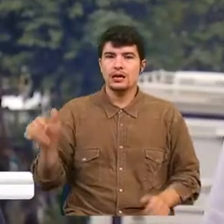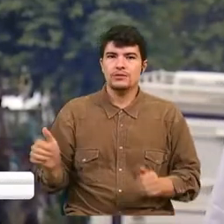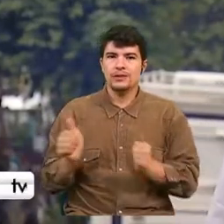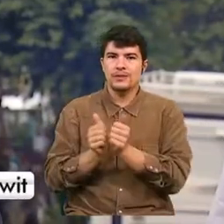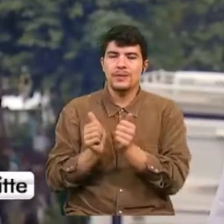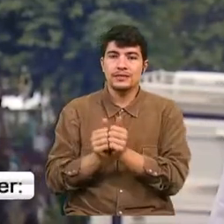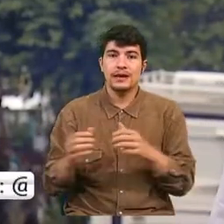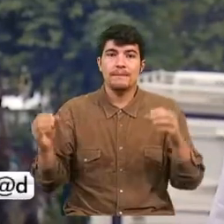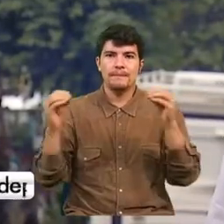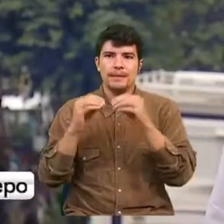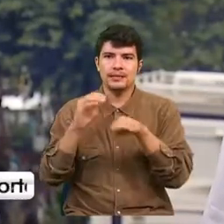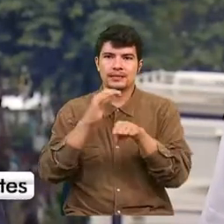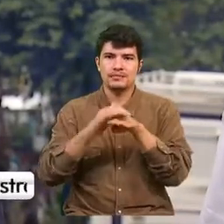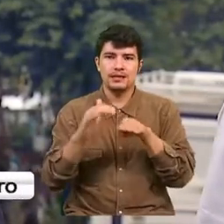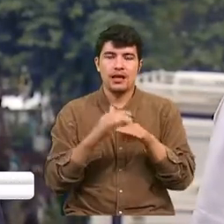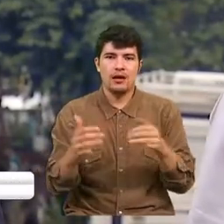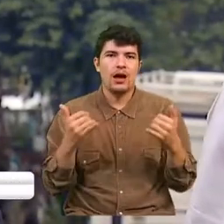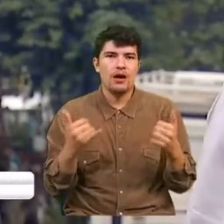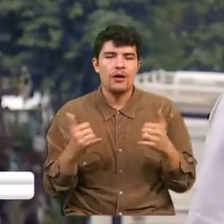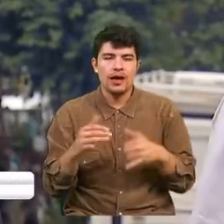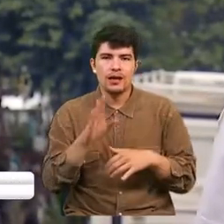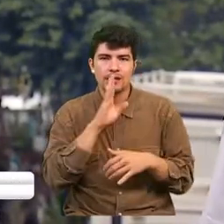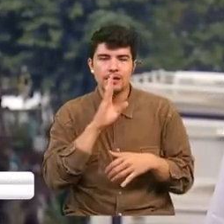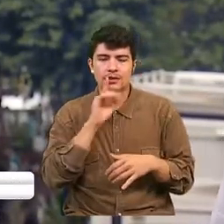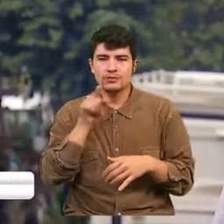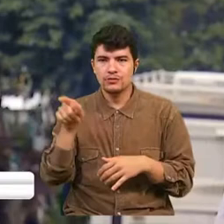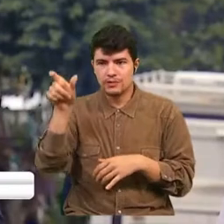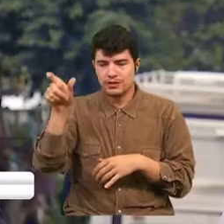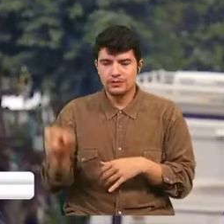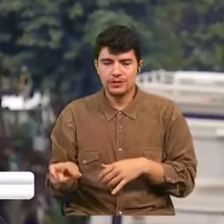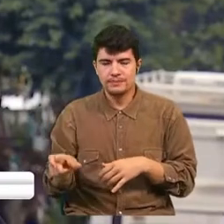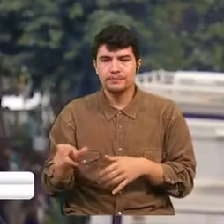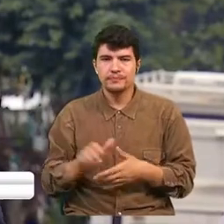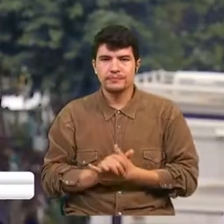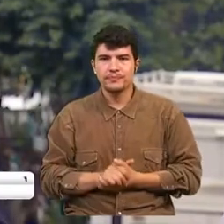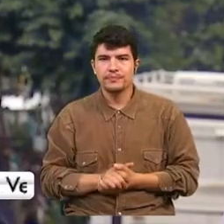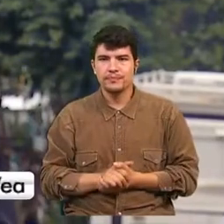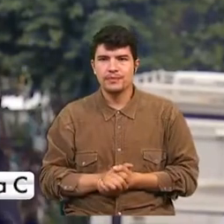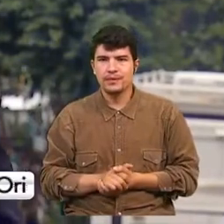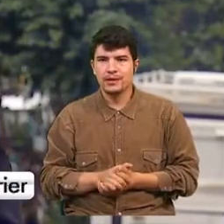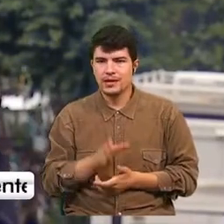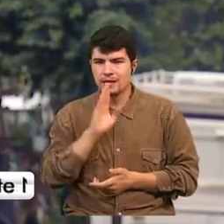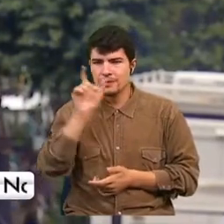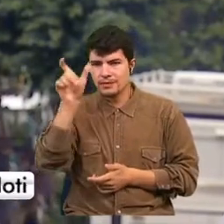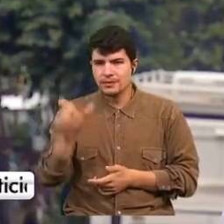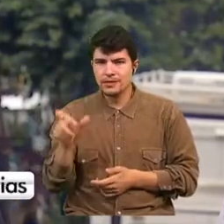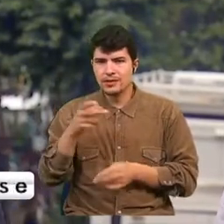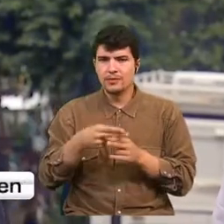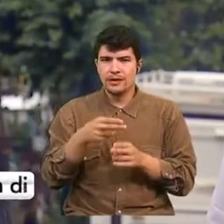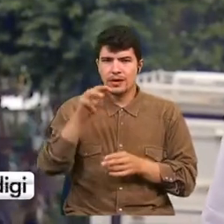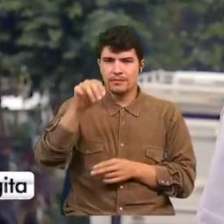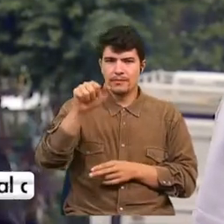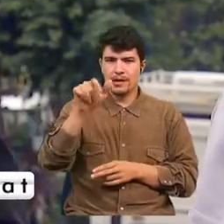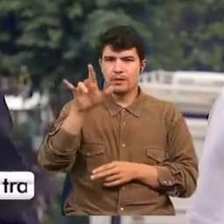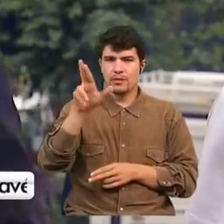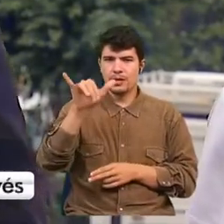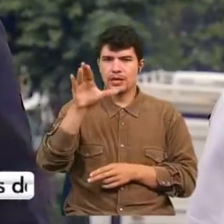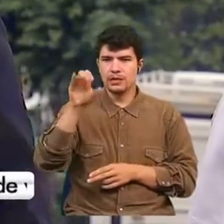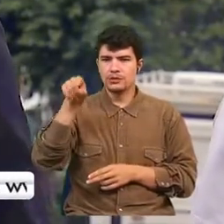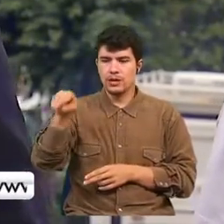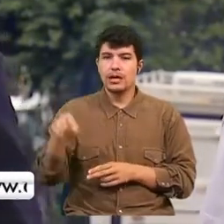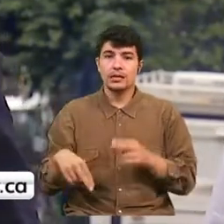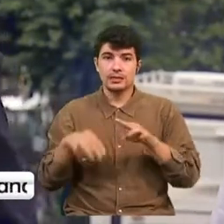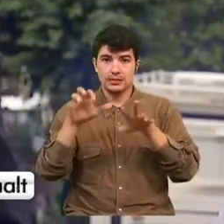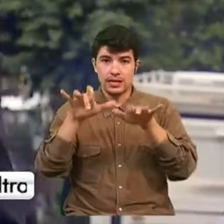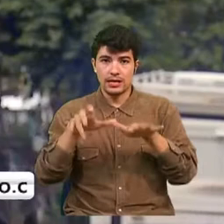más invitados a esta hora. En el momento de esta emisión se encuentra con nosotros Mauricio Mejía, él es el secretario de